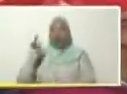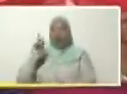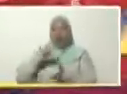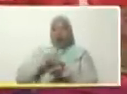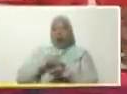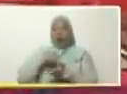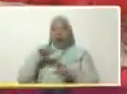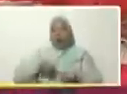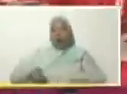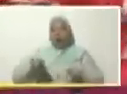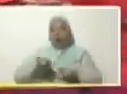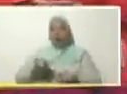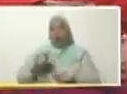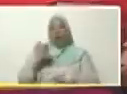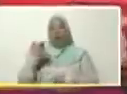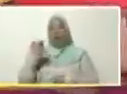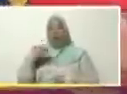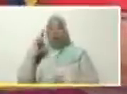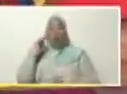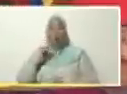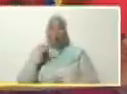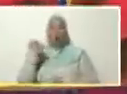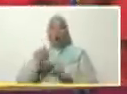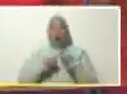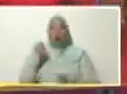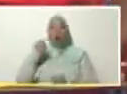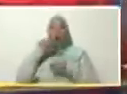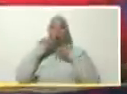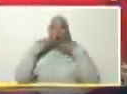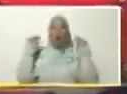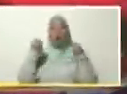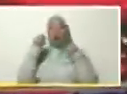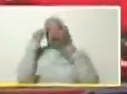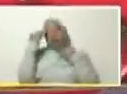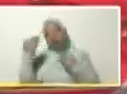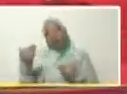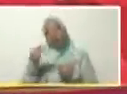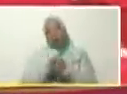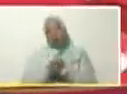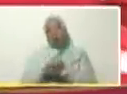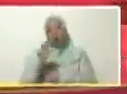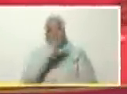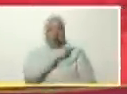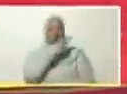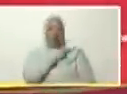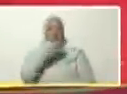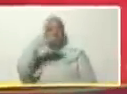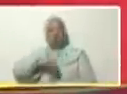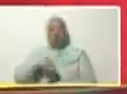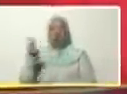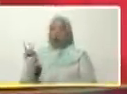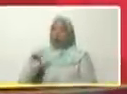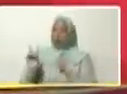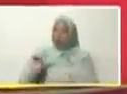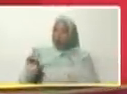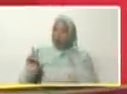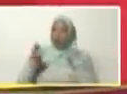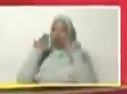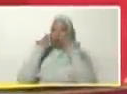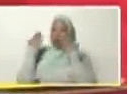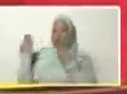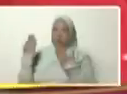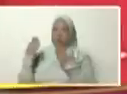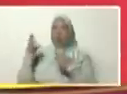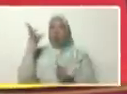el Salón de Simón Bolívar, que ha tenido pues la oportunidad de saludar al jefe de Estado venezolano y se escuchan